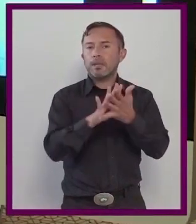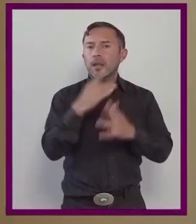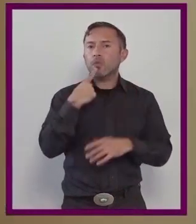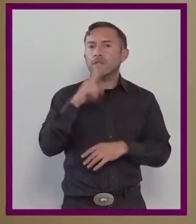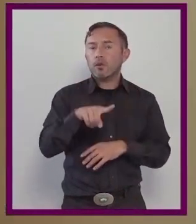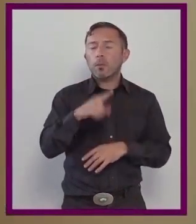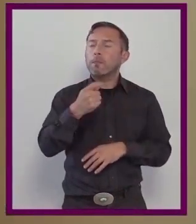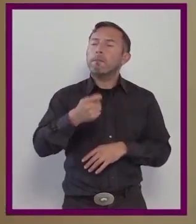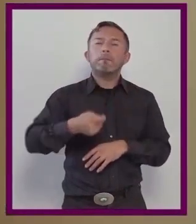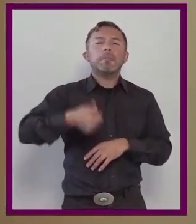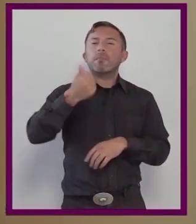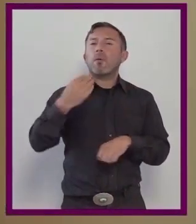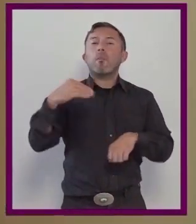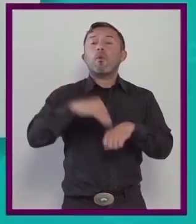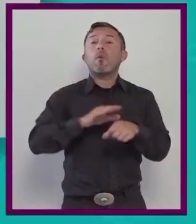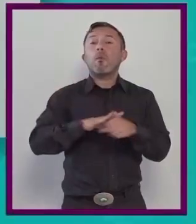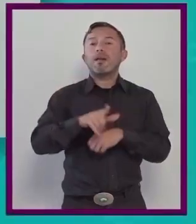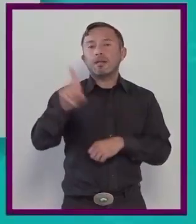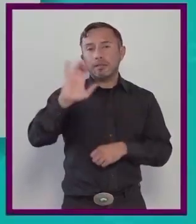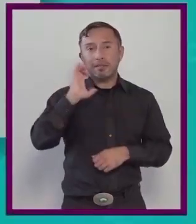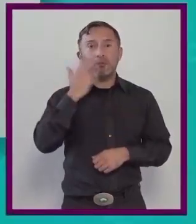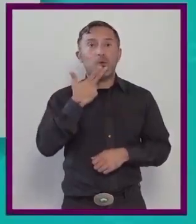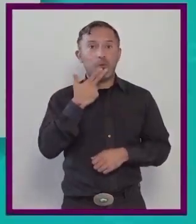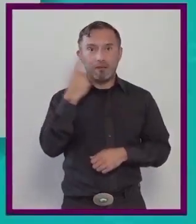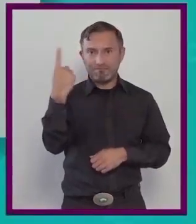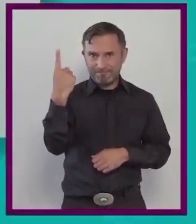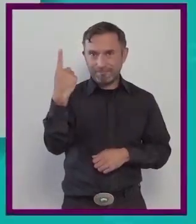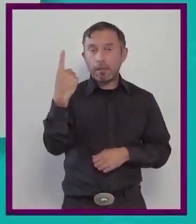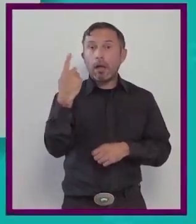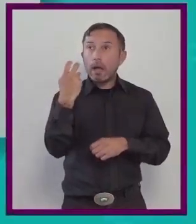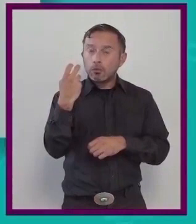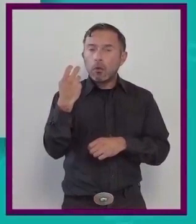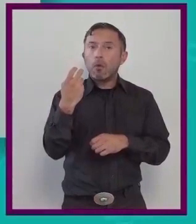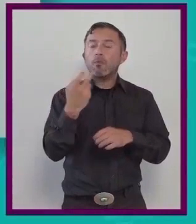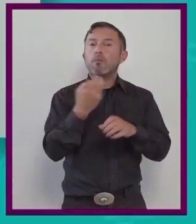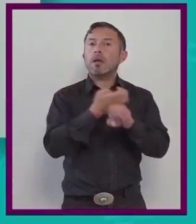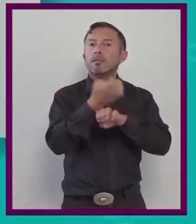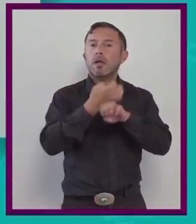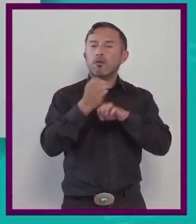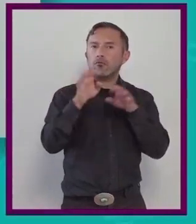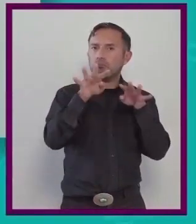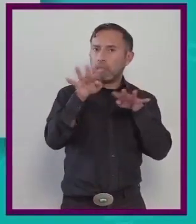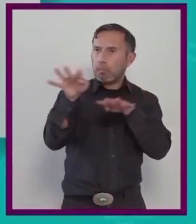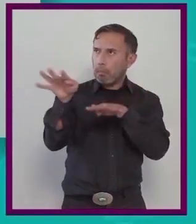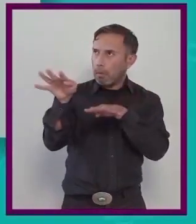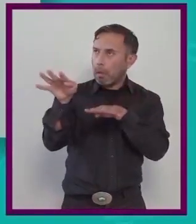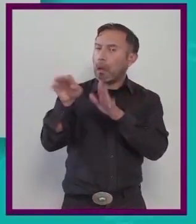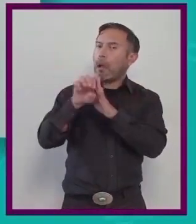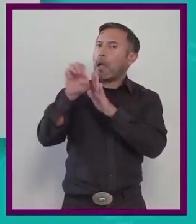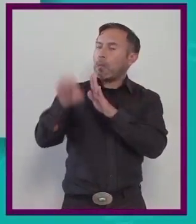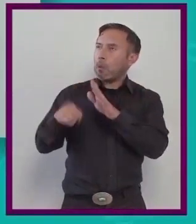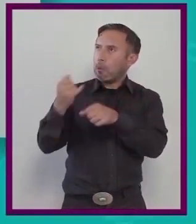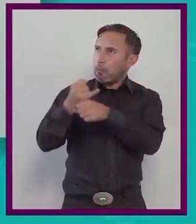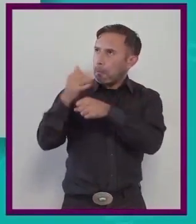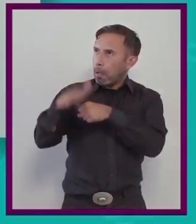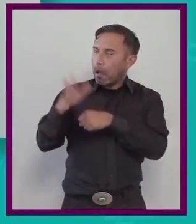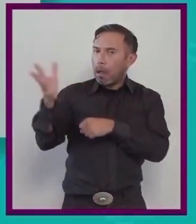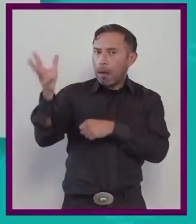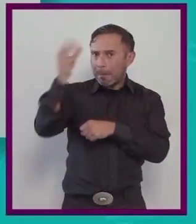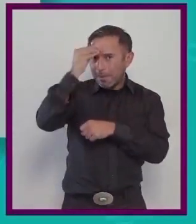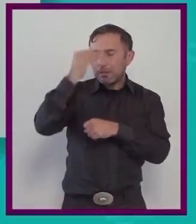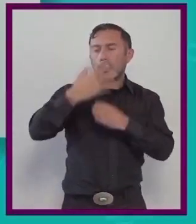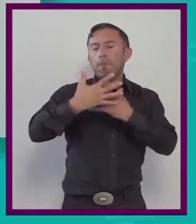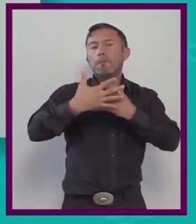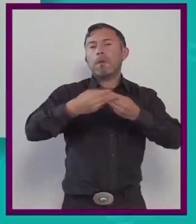acusatorio. Chihuahua, por ejemplo, fue el primer estado en implementarlo, y a partir de él, muchos estados lo voltearon a ver como ejemplo de cómo se